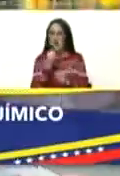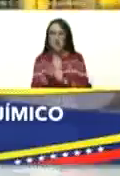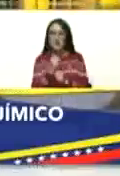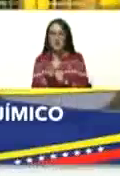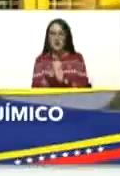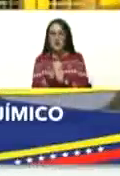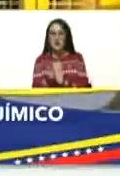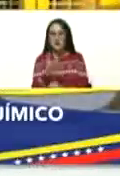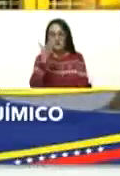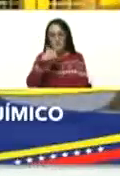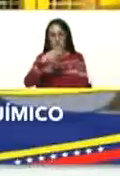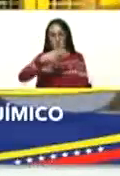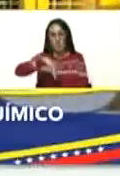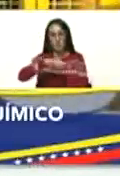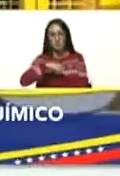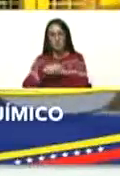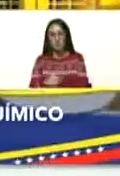eso somos nosotros.